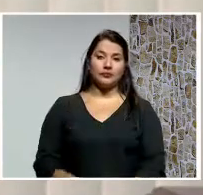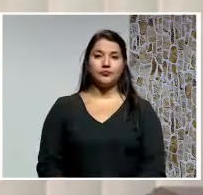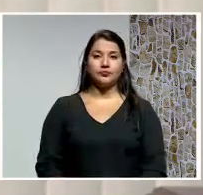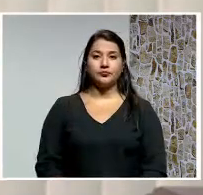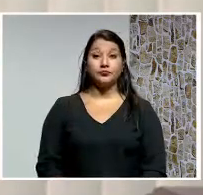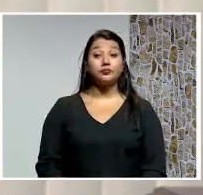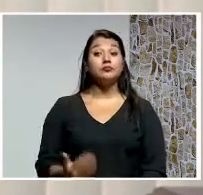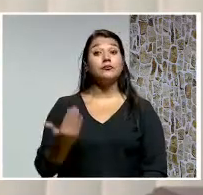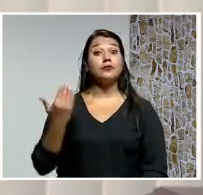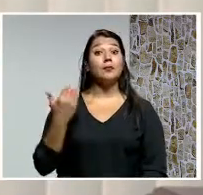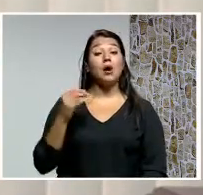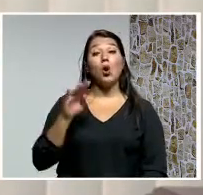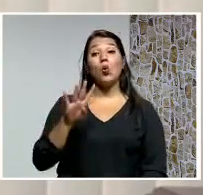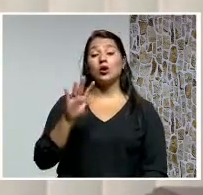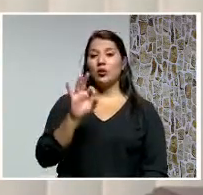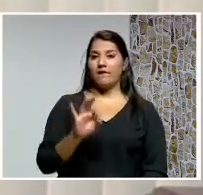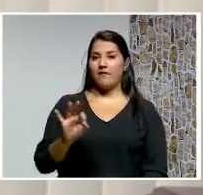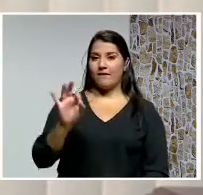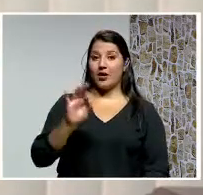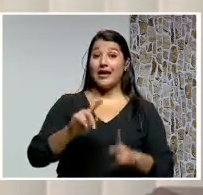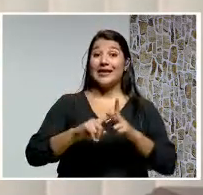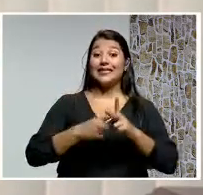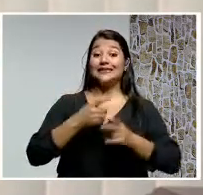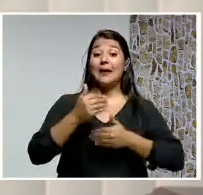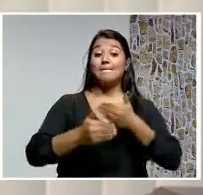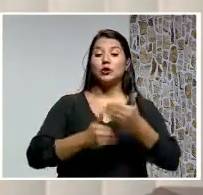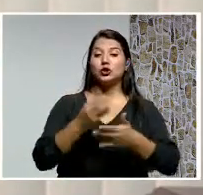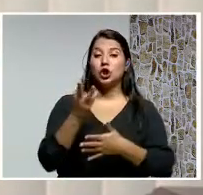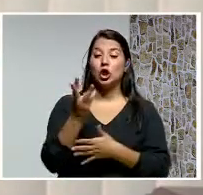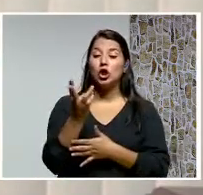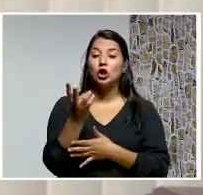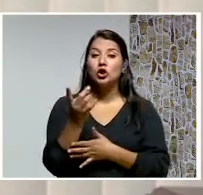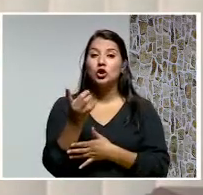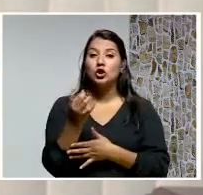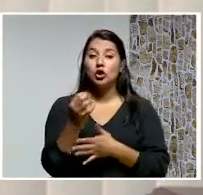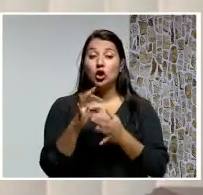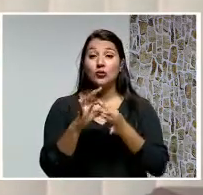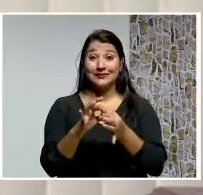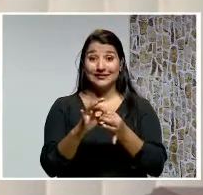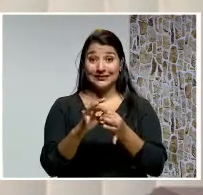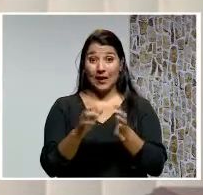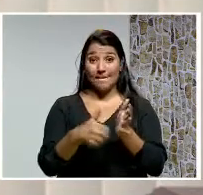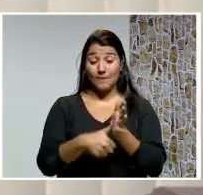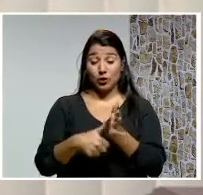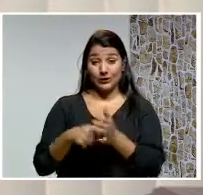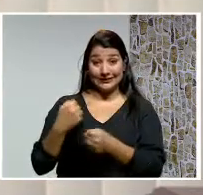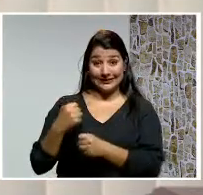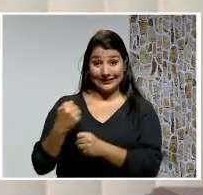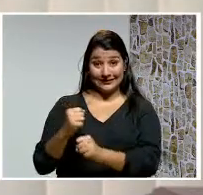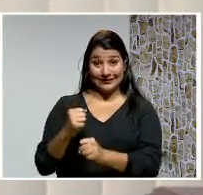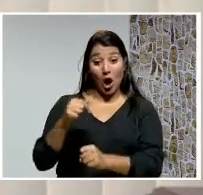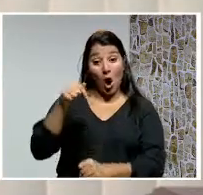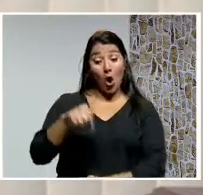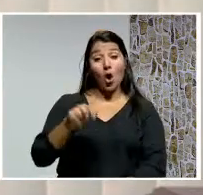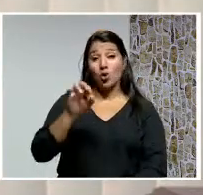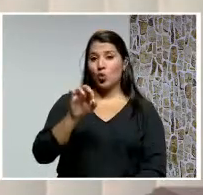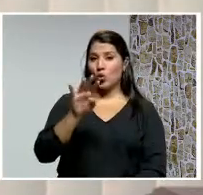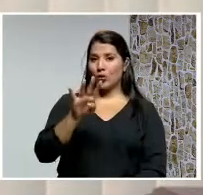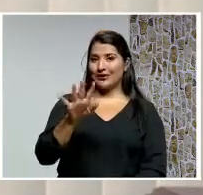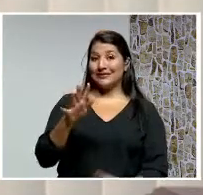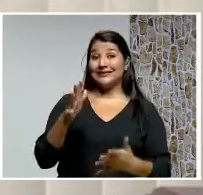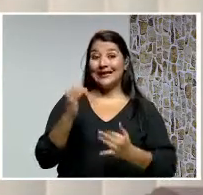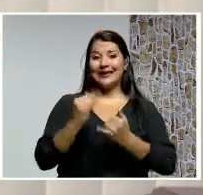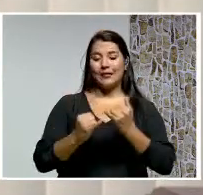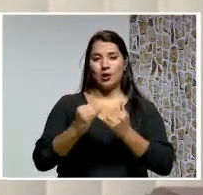El pasado 4 de febrero dio inicio el proceso de escrutinio municipal. Hoy a las 9:45 finalizó ese